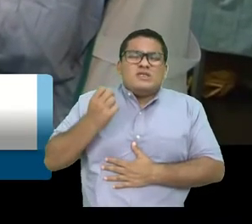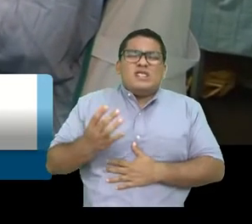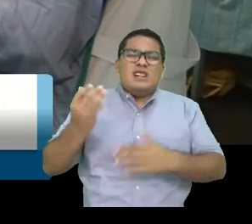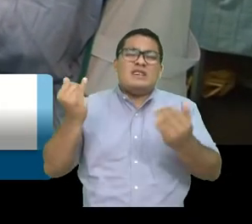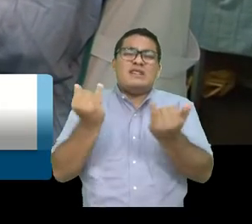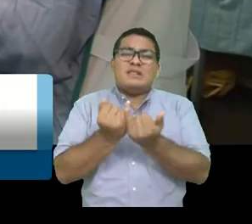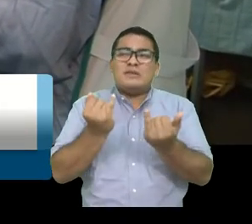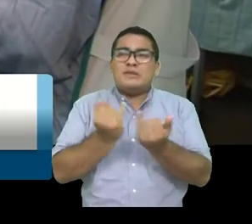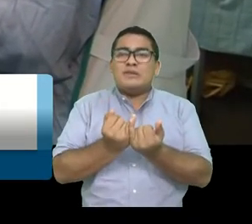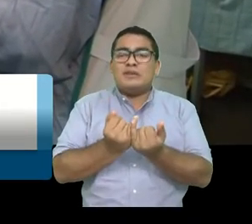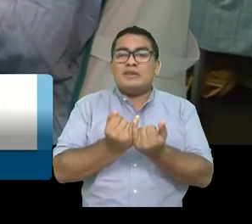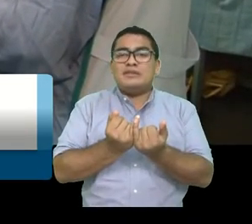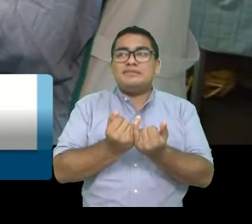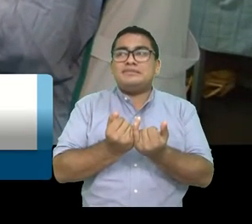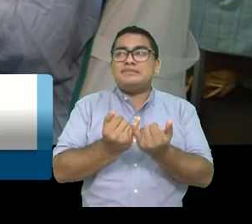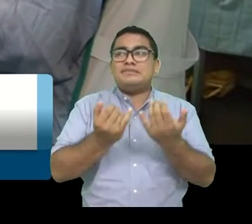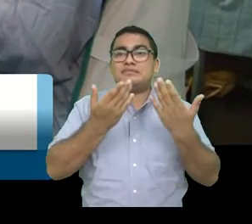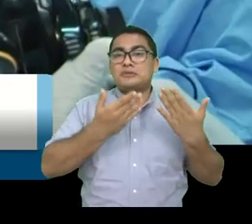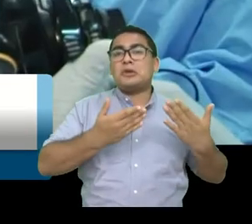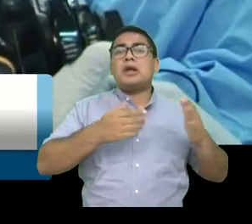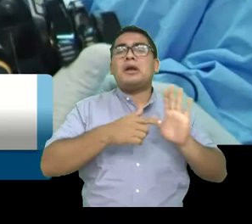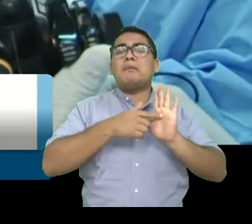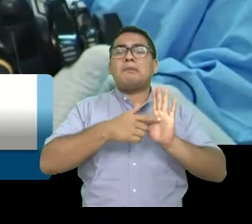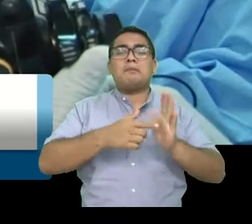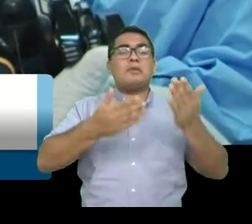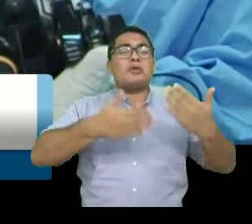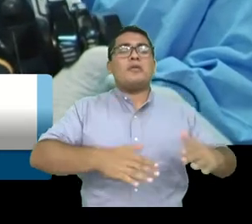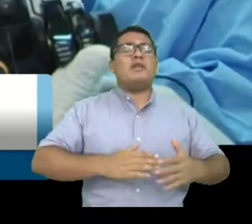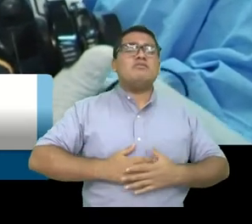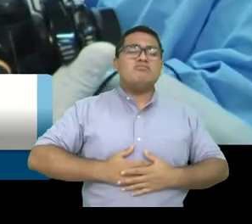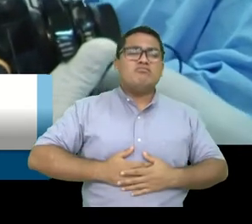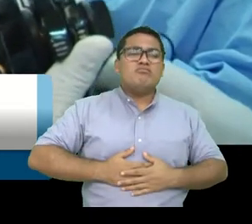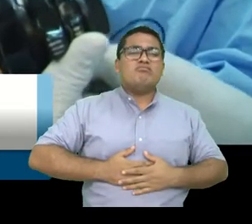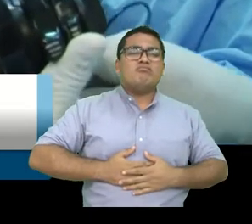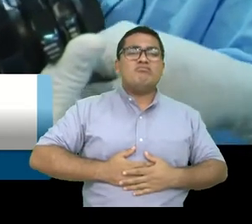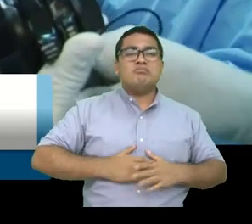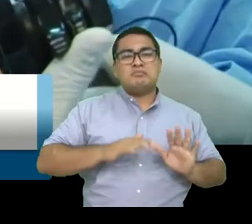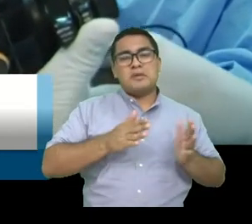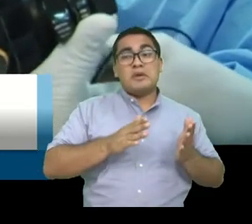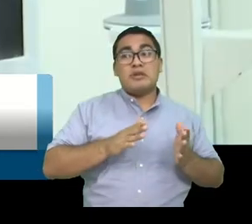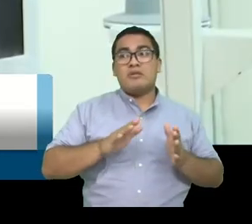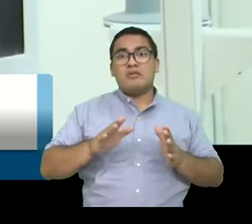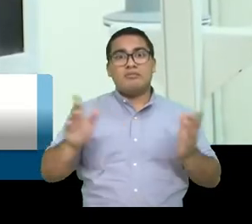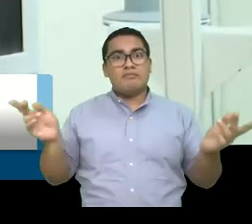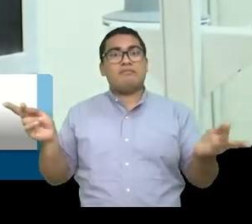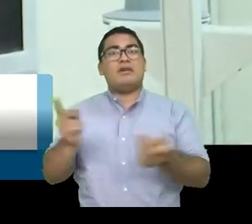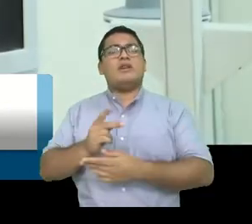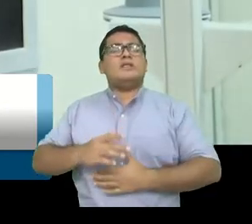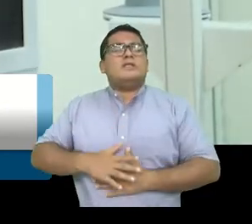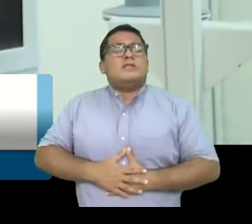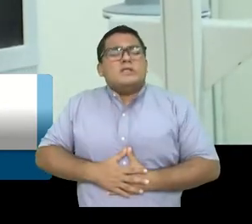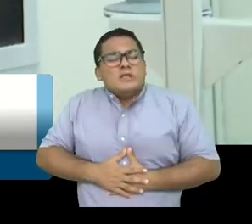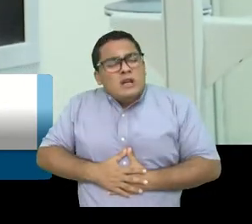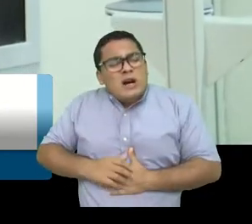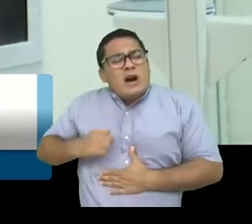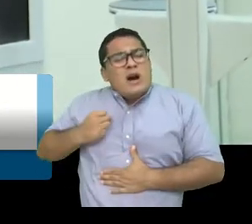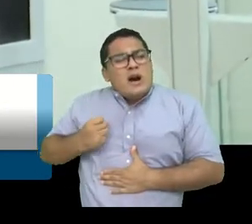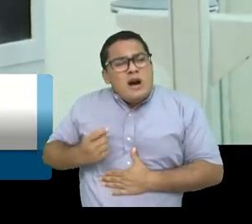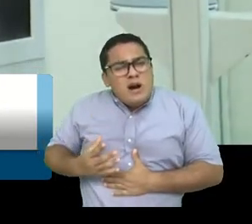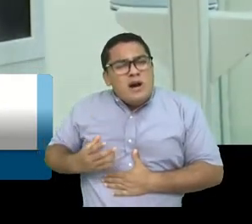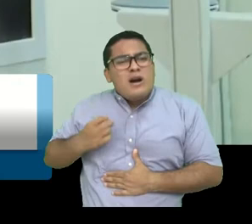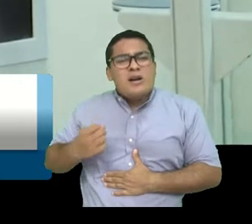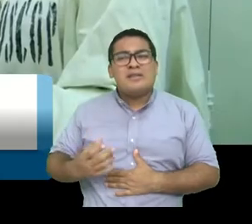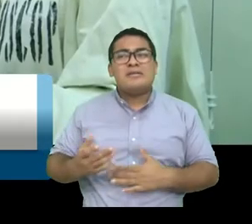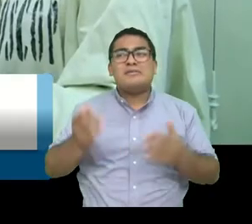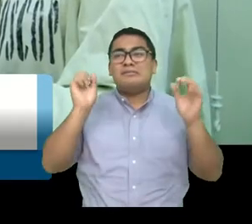de estómago común, por ejemplo. No. Es más agudo, más grave. Es un poco más agudo. Yeah. Hay momentos en que puede ser